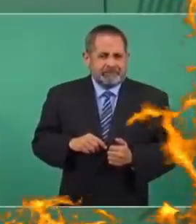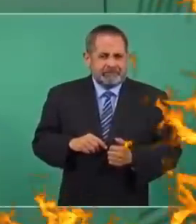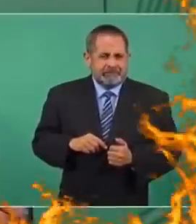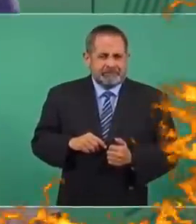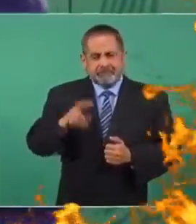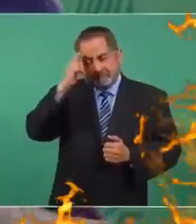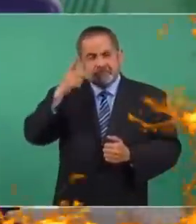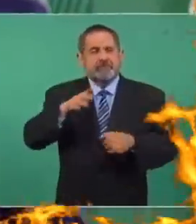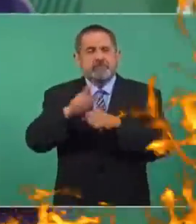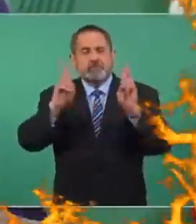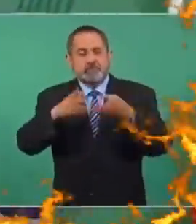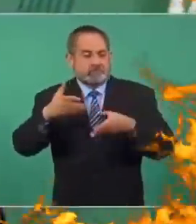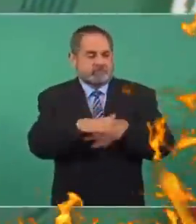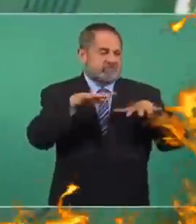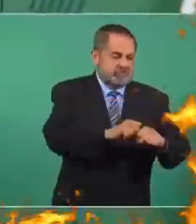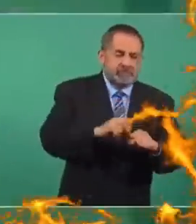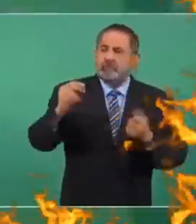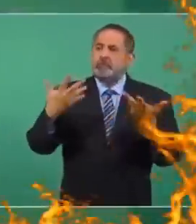fusión de culturas.